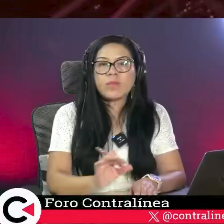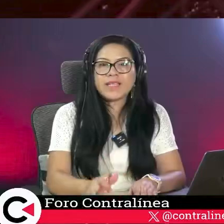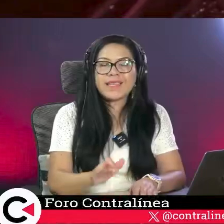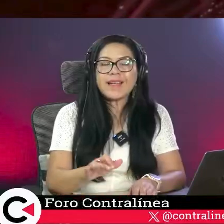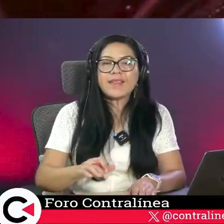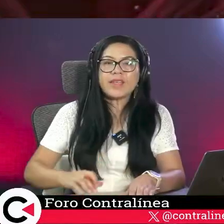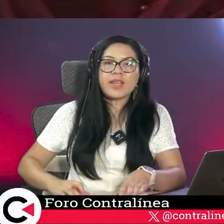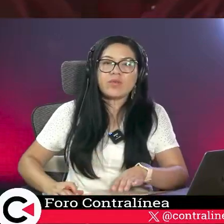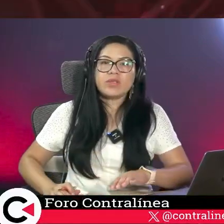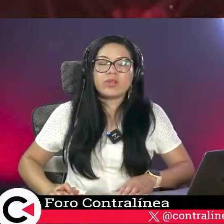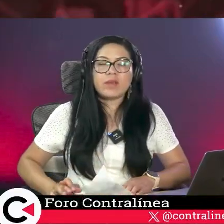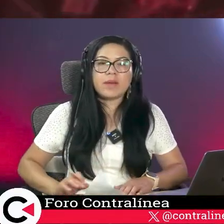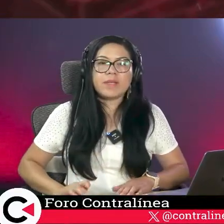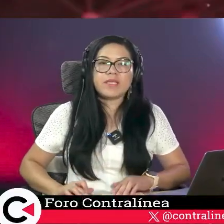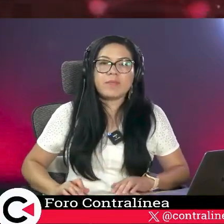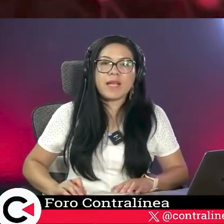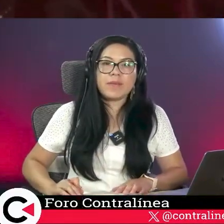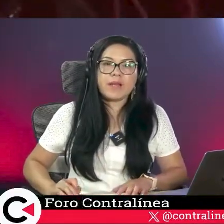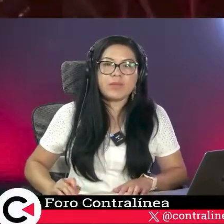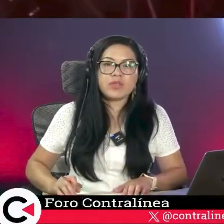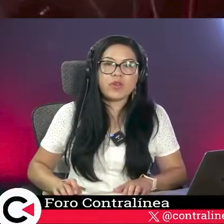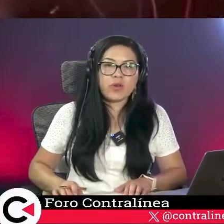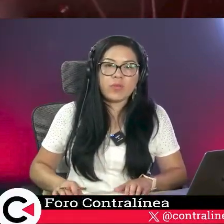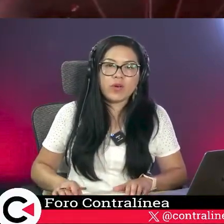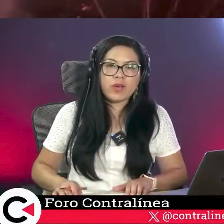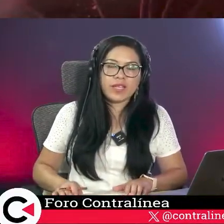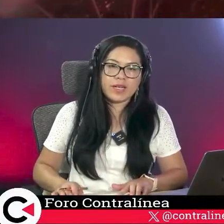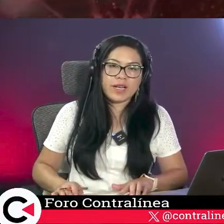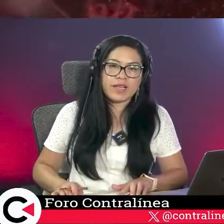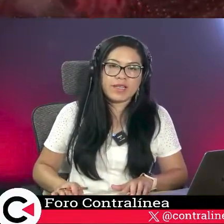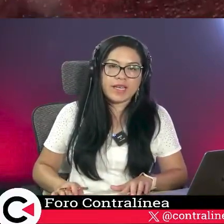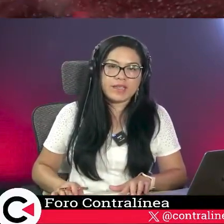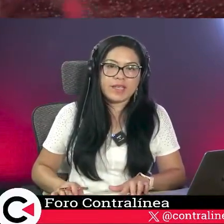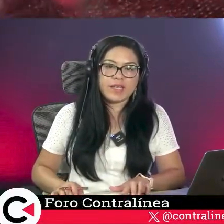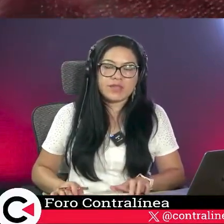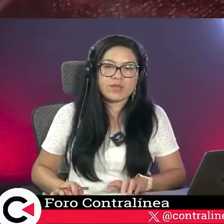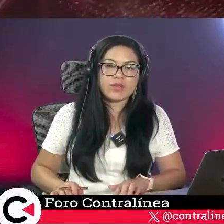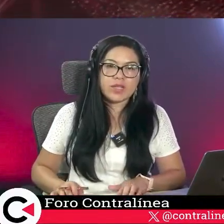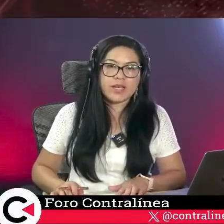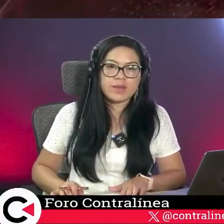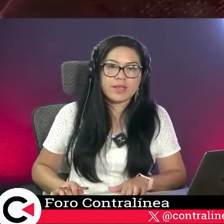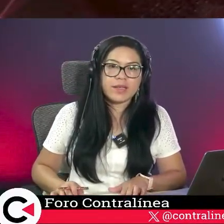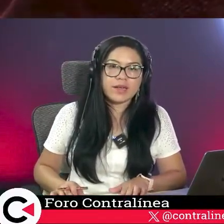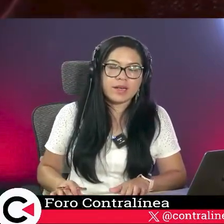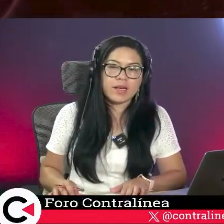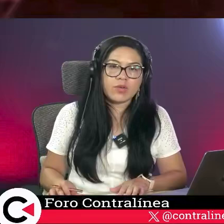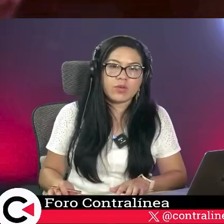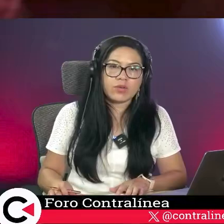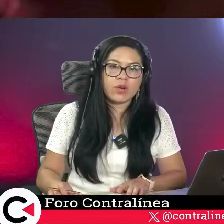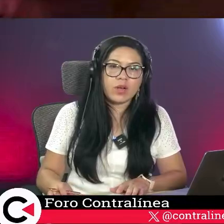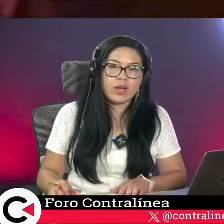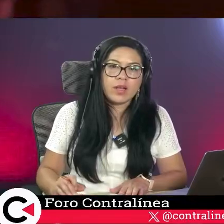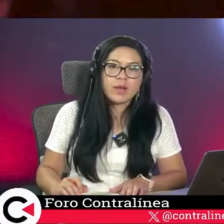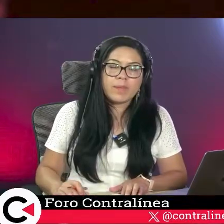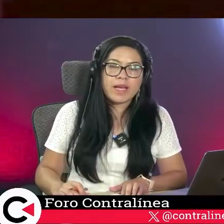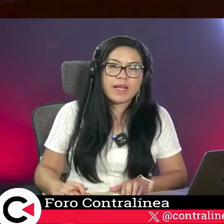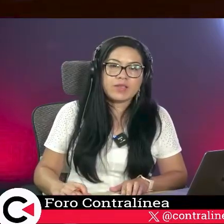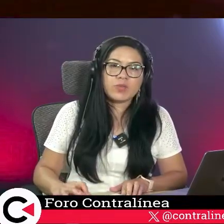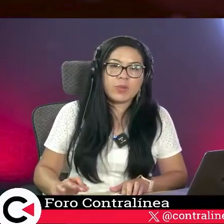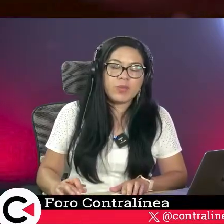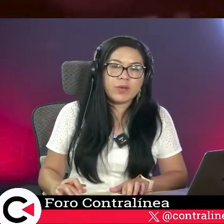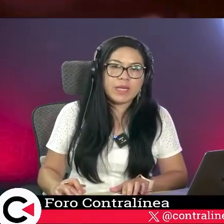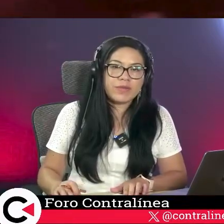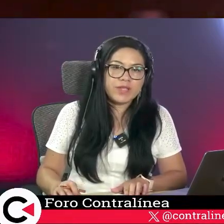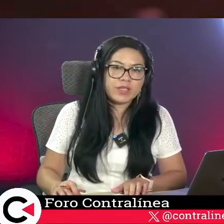Un poco más adelante, ya nuestro tema principal, veremos cómo en realidad quienes buscan tener el control para